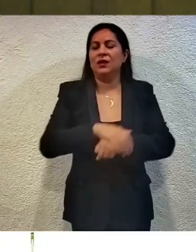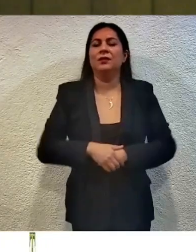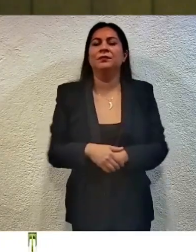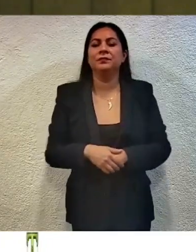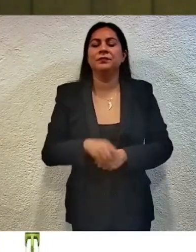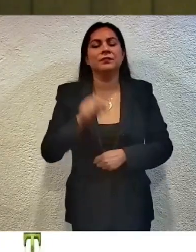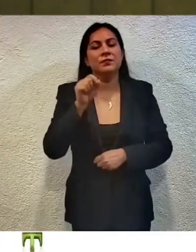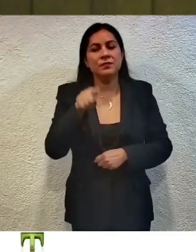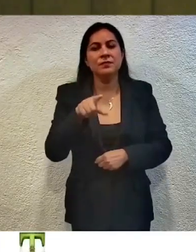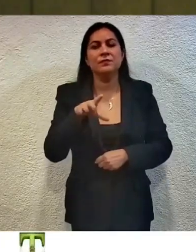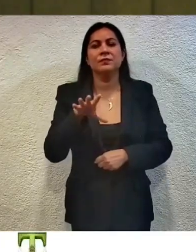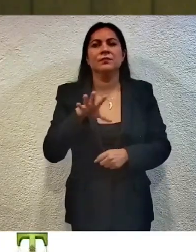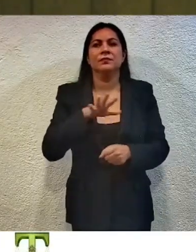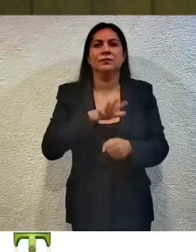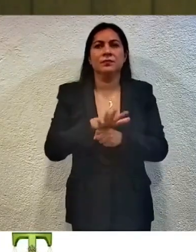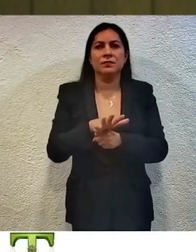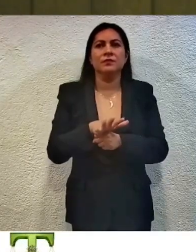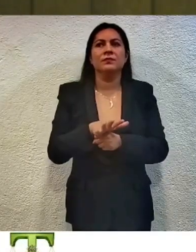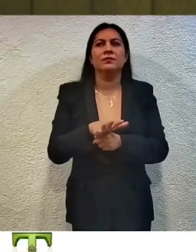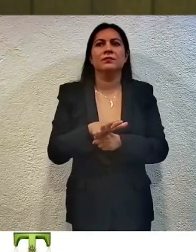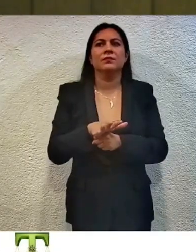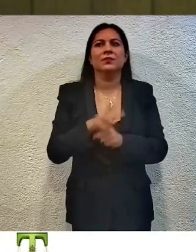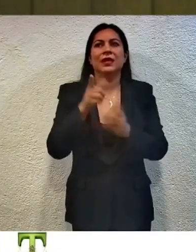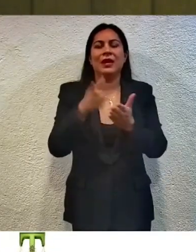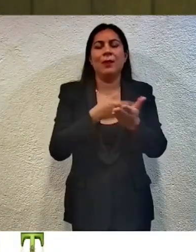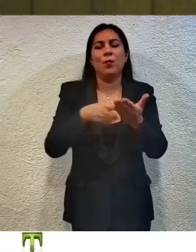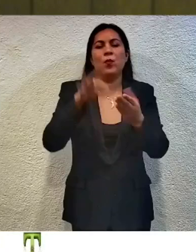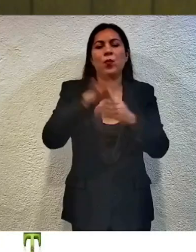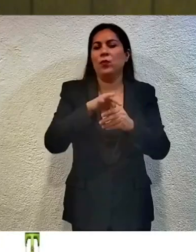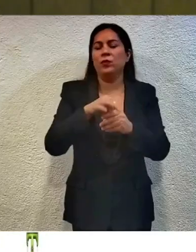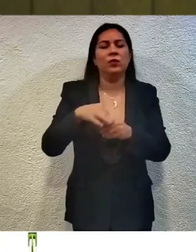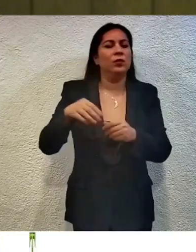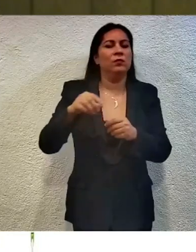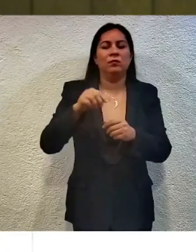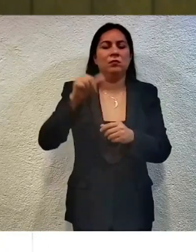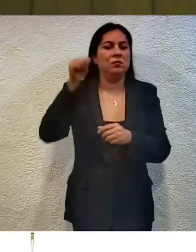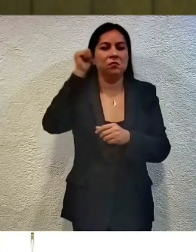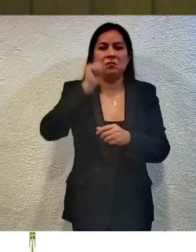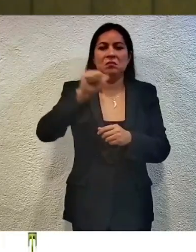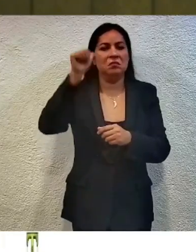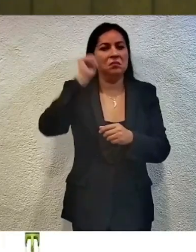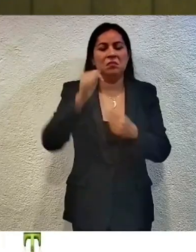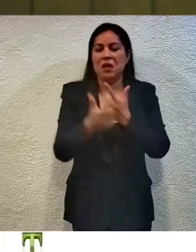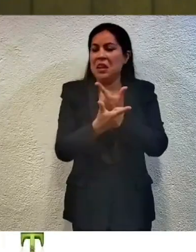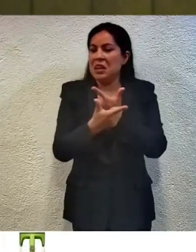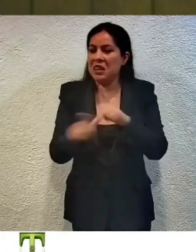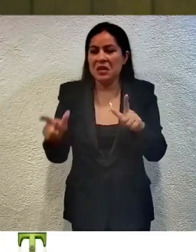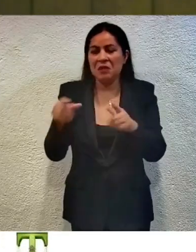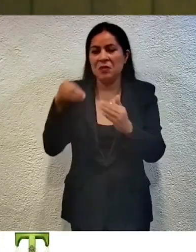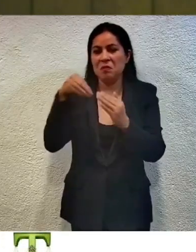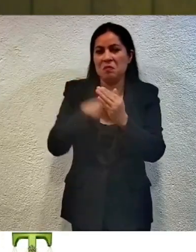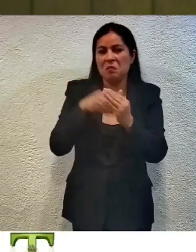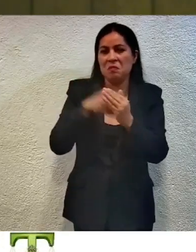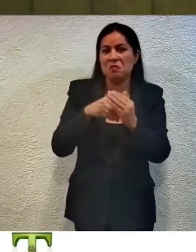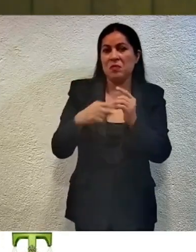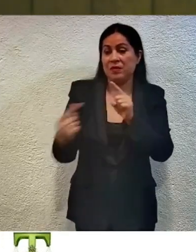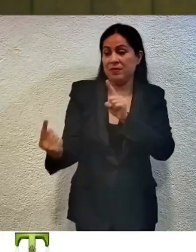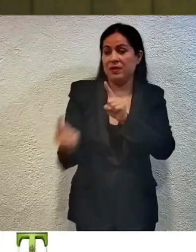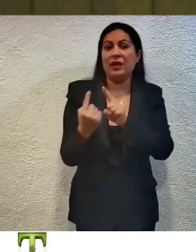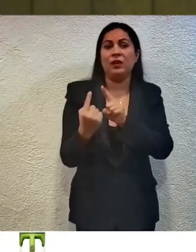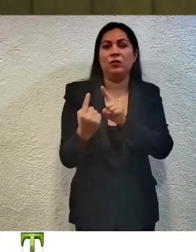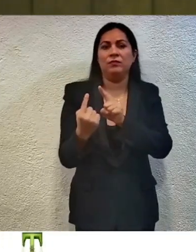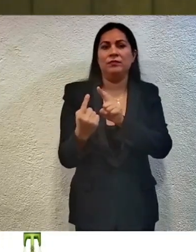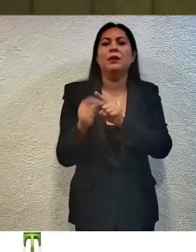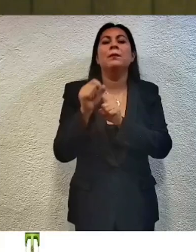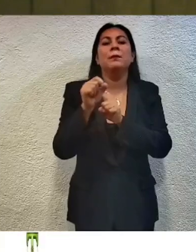y mediante el sufragio universal, libre, secreto y directo, así